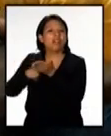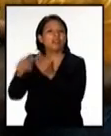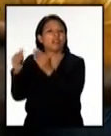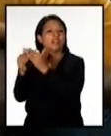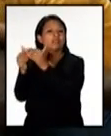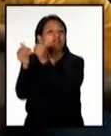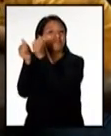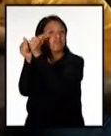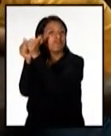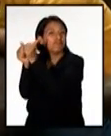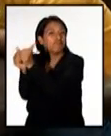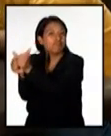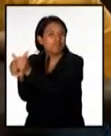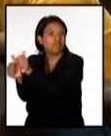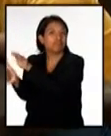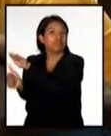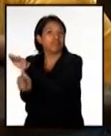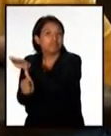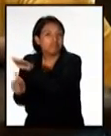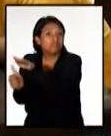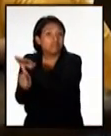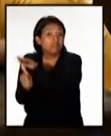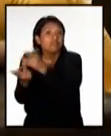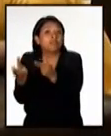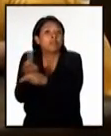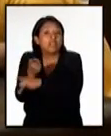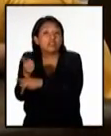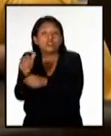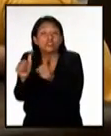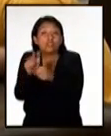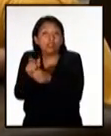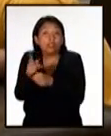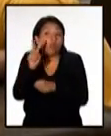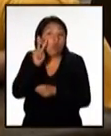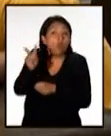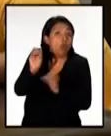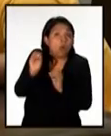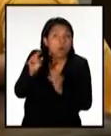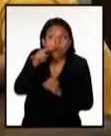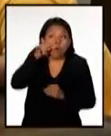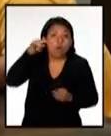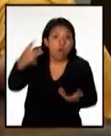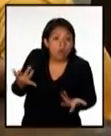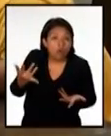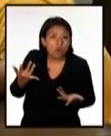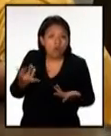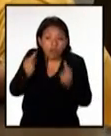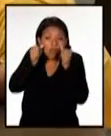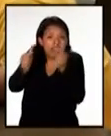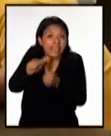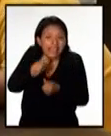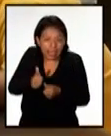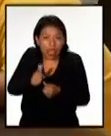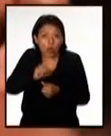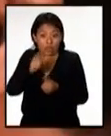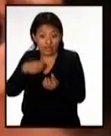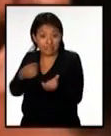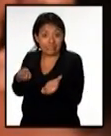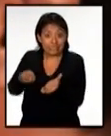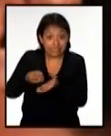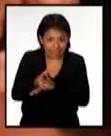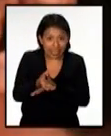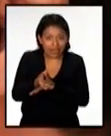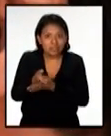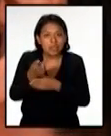salir. Entonces de esa manera es como la sociedad no sabe que existes, no te escucha. Y al momento de que tú sales y ya te conoce la